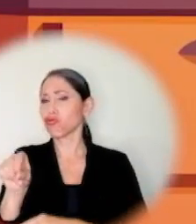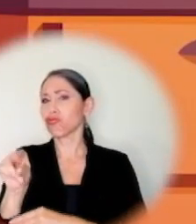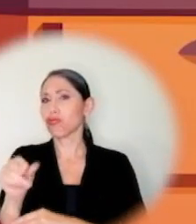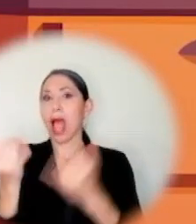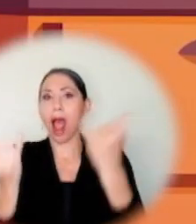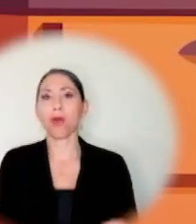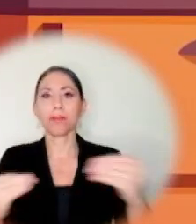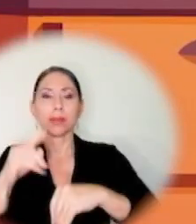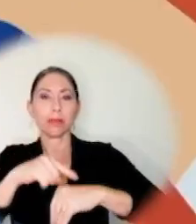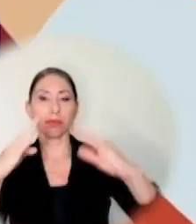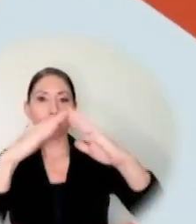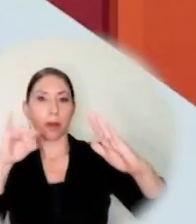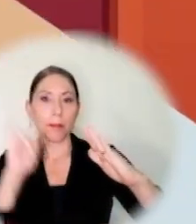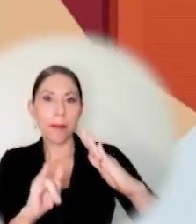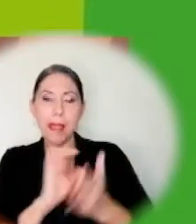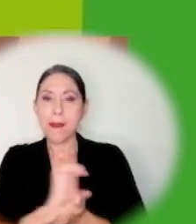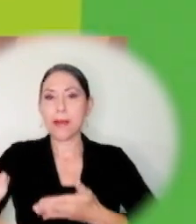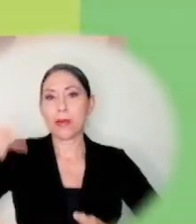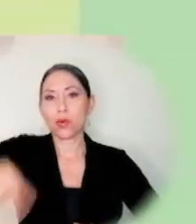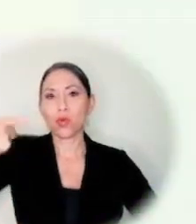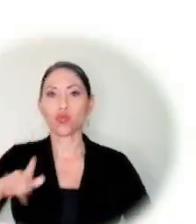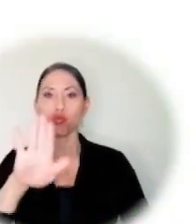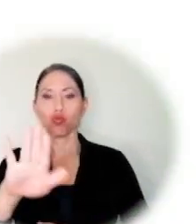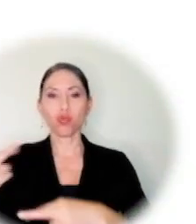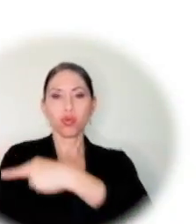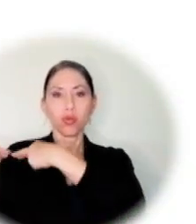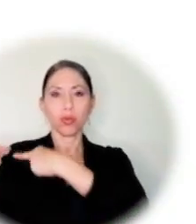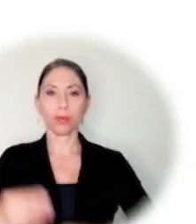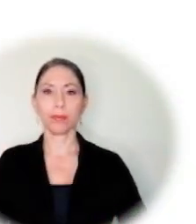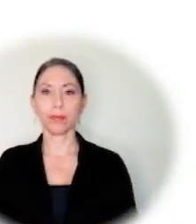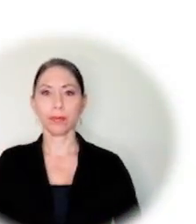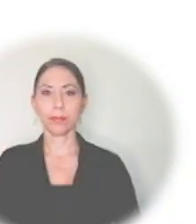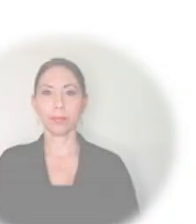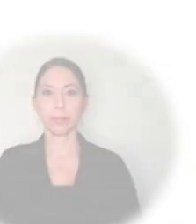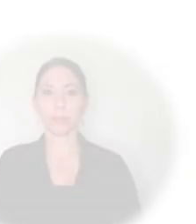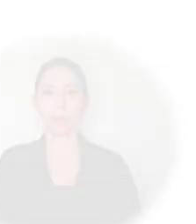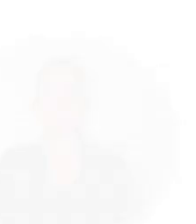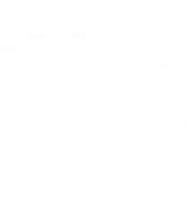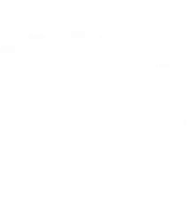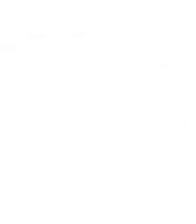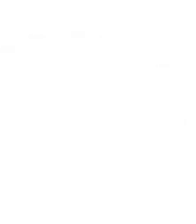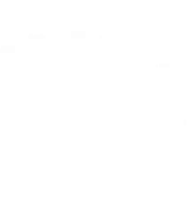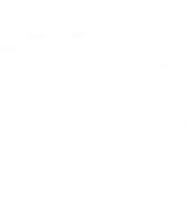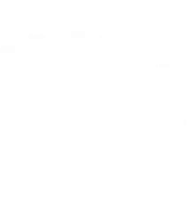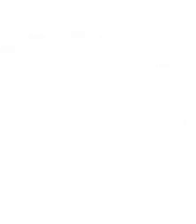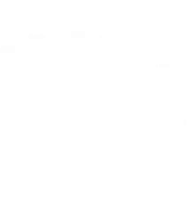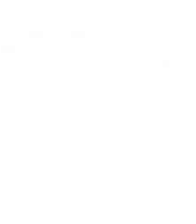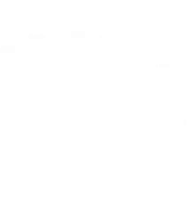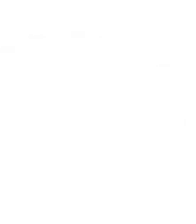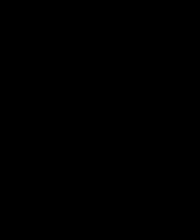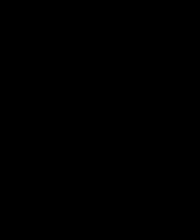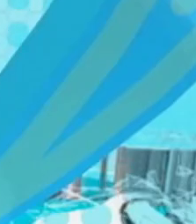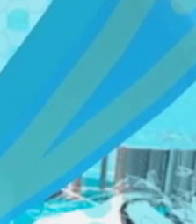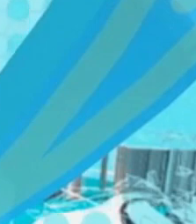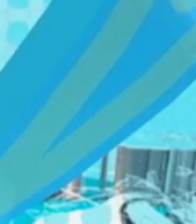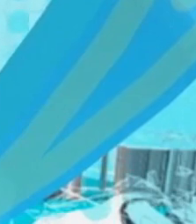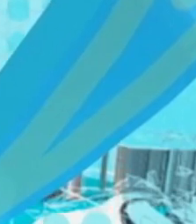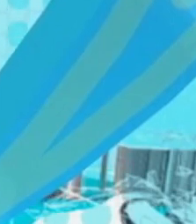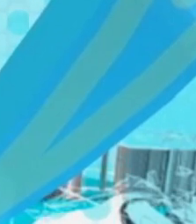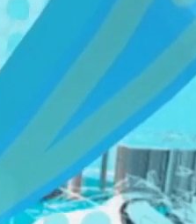Ahora que están más en casa, evitar los riesgos es su responsabilidad. PANI y Gobierno de la República.